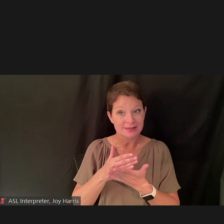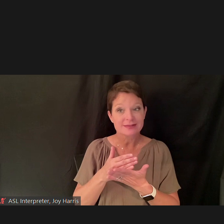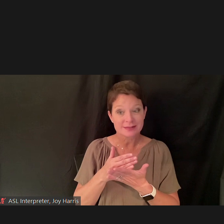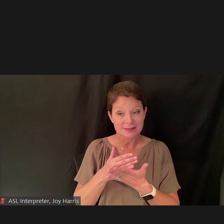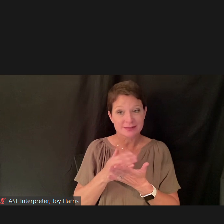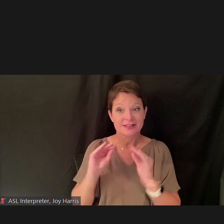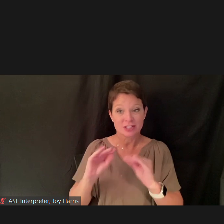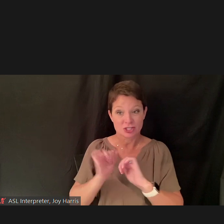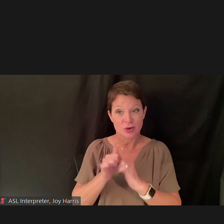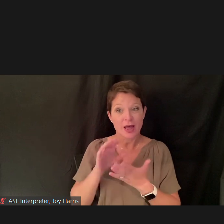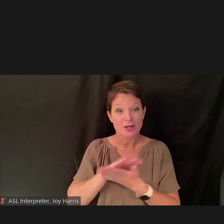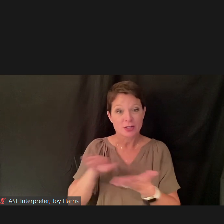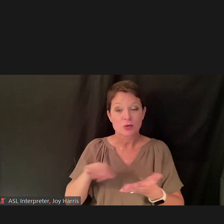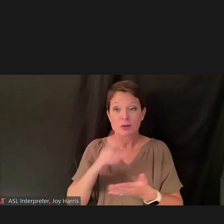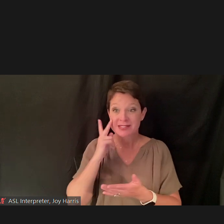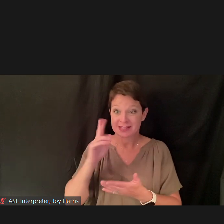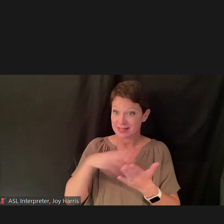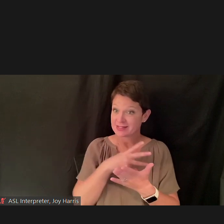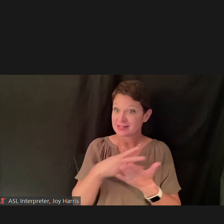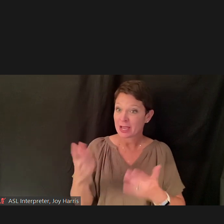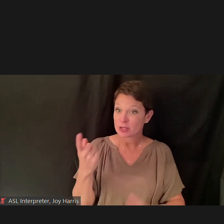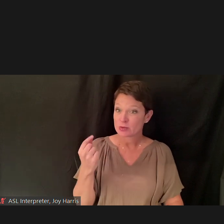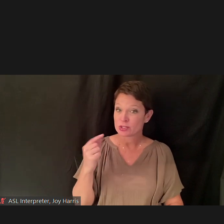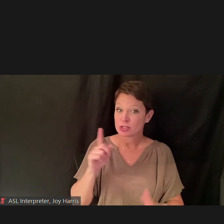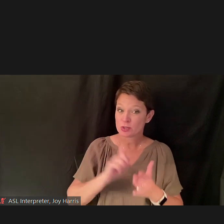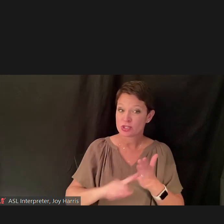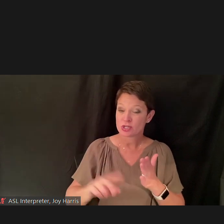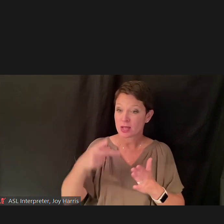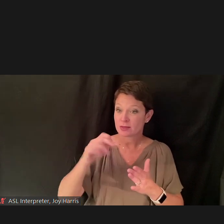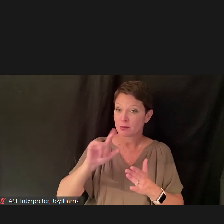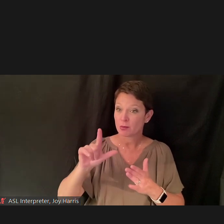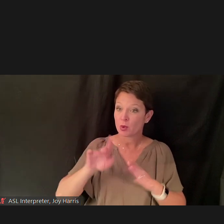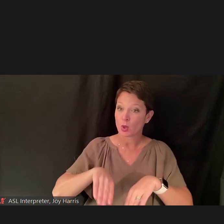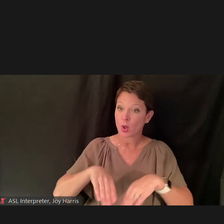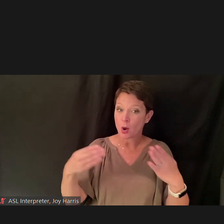ciudad también ofrece clases de natación gratis.